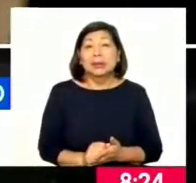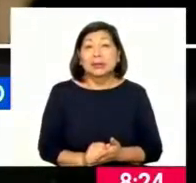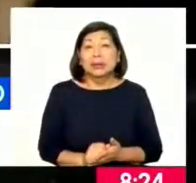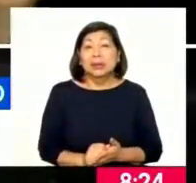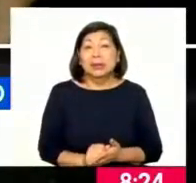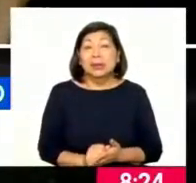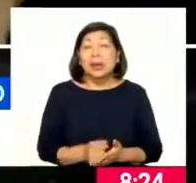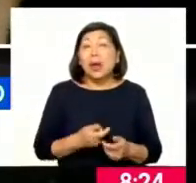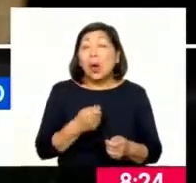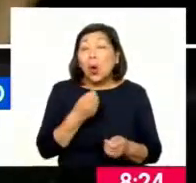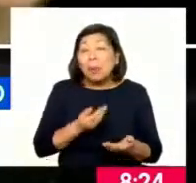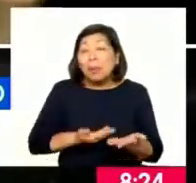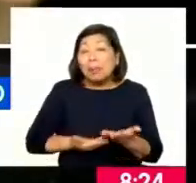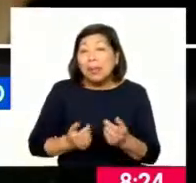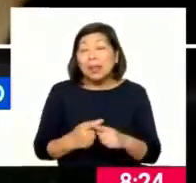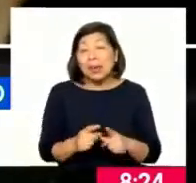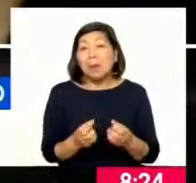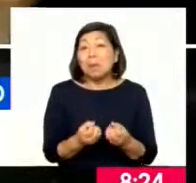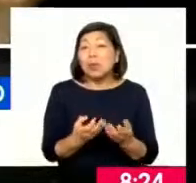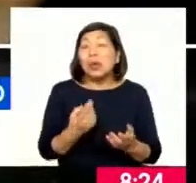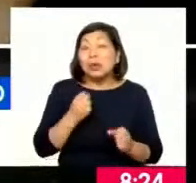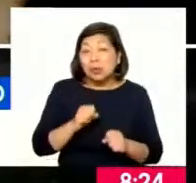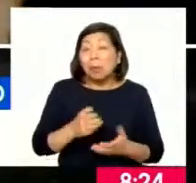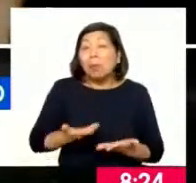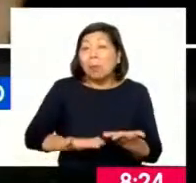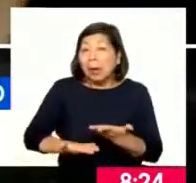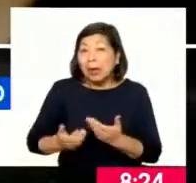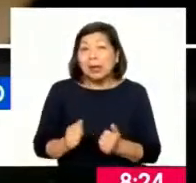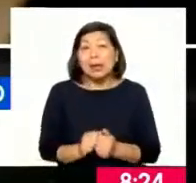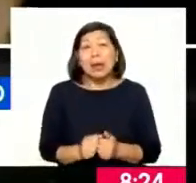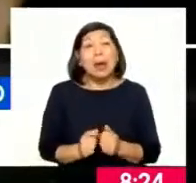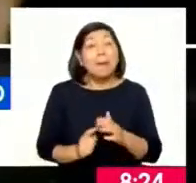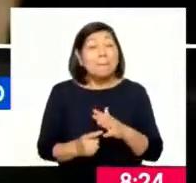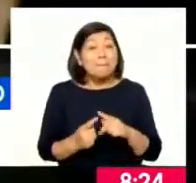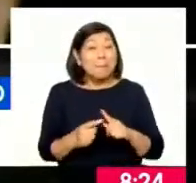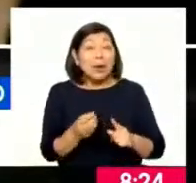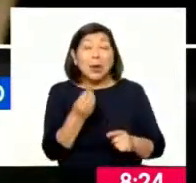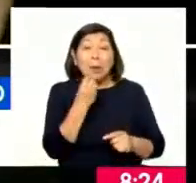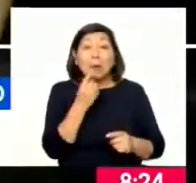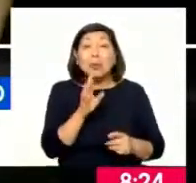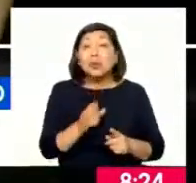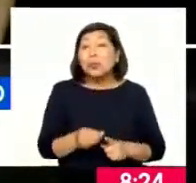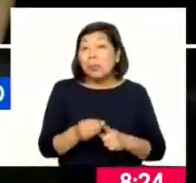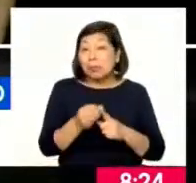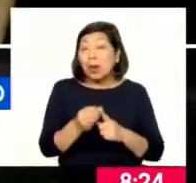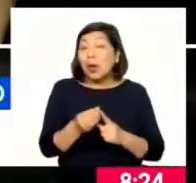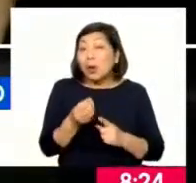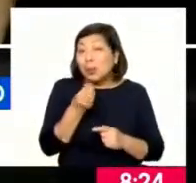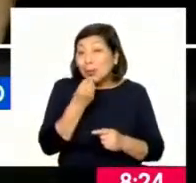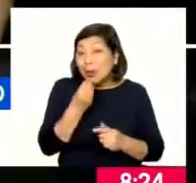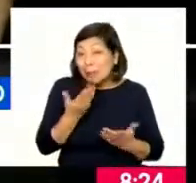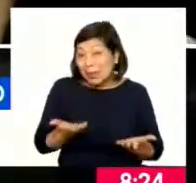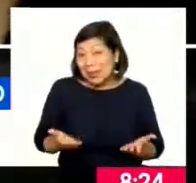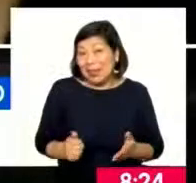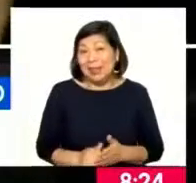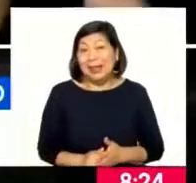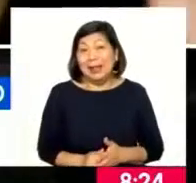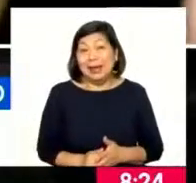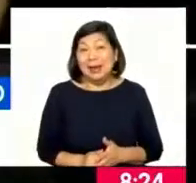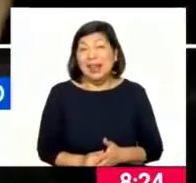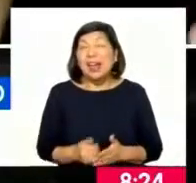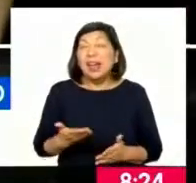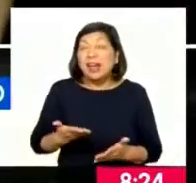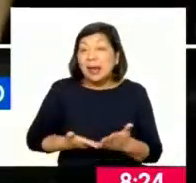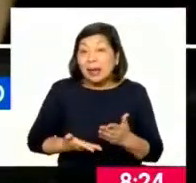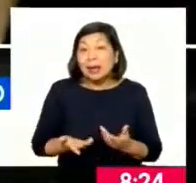a los comedores populares, a las ollas comunes, para poder acceder a la alimentación, ¿no? Porque su principal fuente de sustento precisamente era la actividad pesquera y